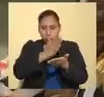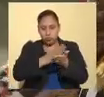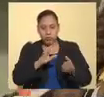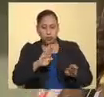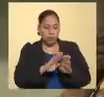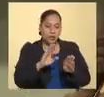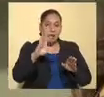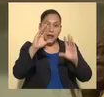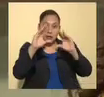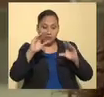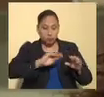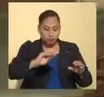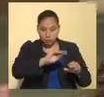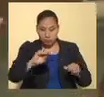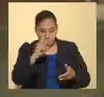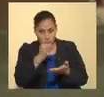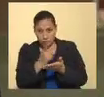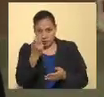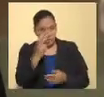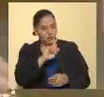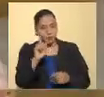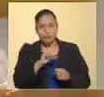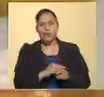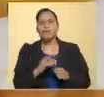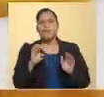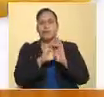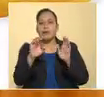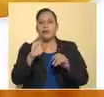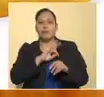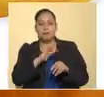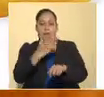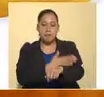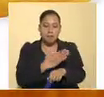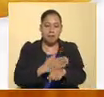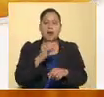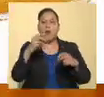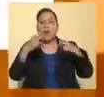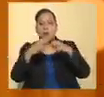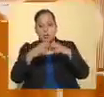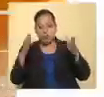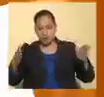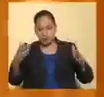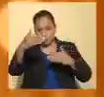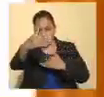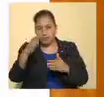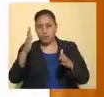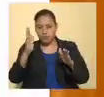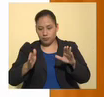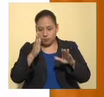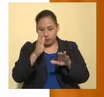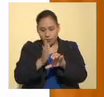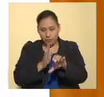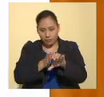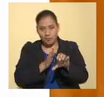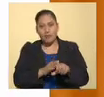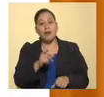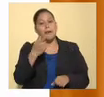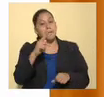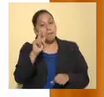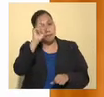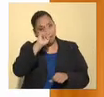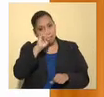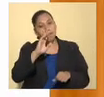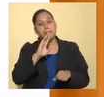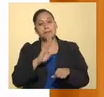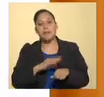esponjita y el jabón? No, primero lo que pueden hacer, es ya sea de madera o de plástico, aunque les voy a decir una cosa, son más recomendables